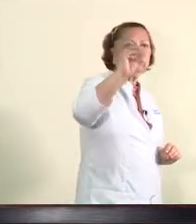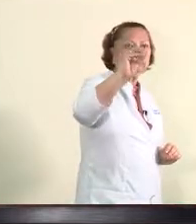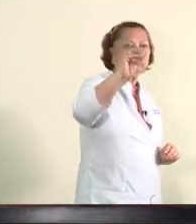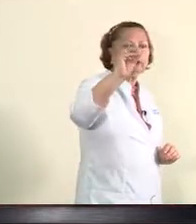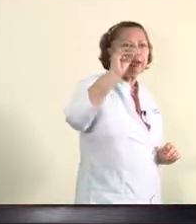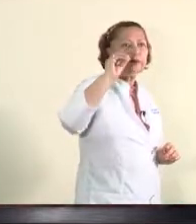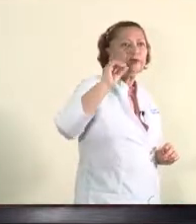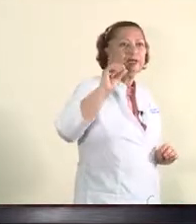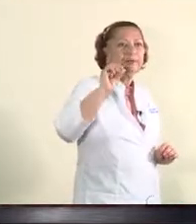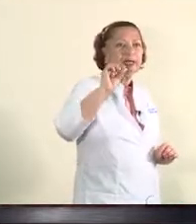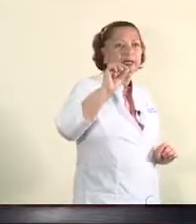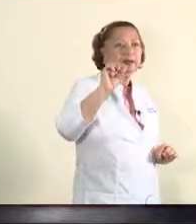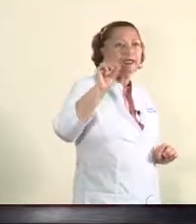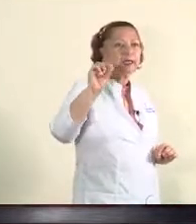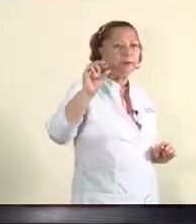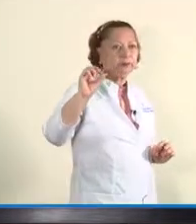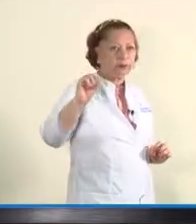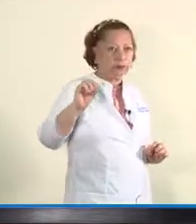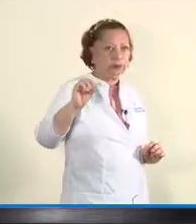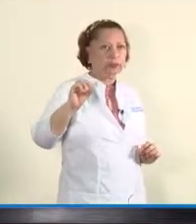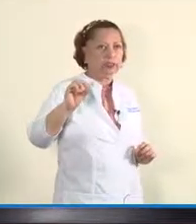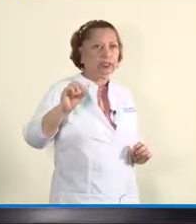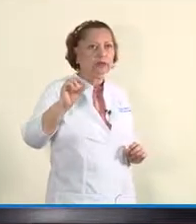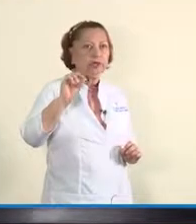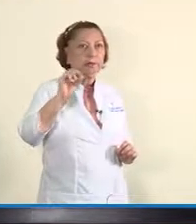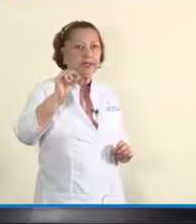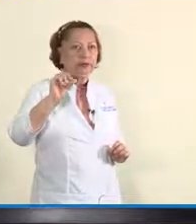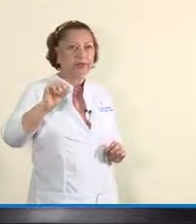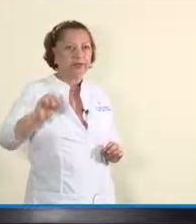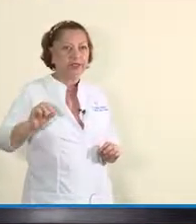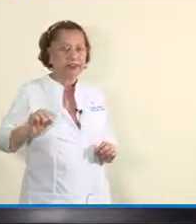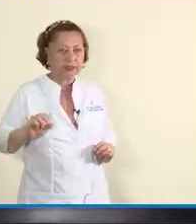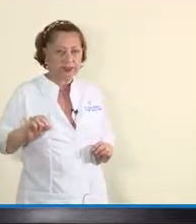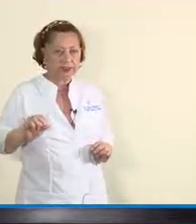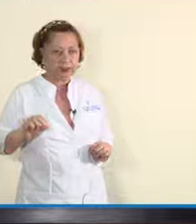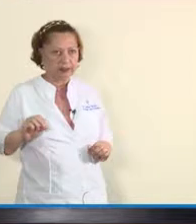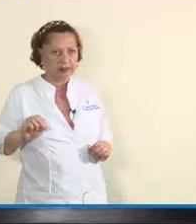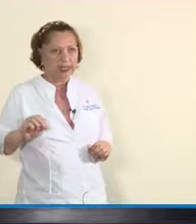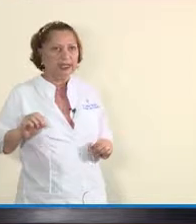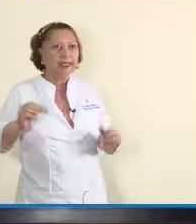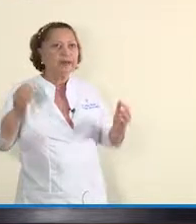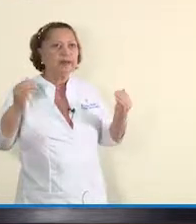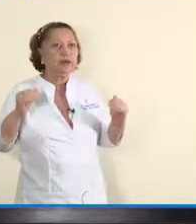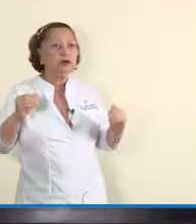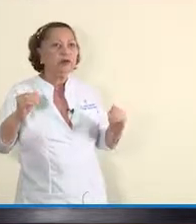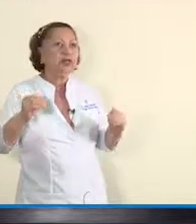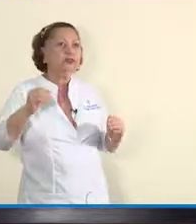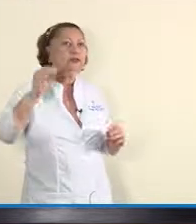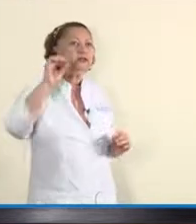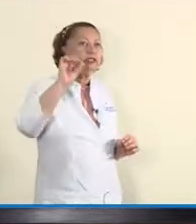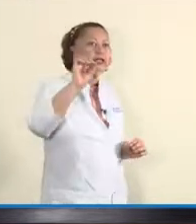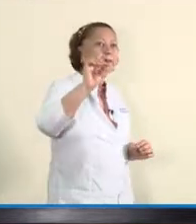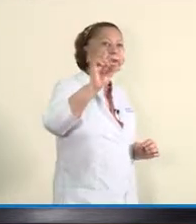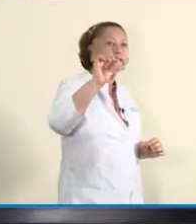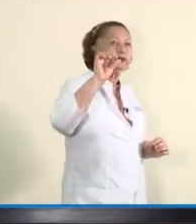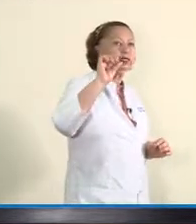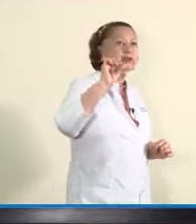Cuando nosotros hablamos de la palabra rapport, que es una palabra francesa, estamos